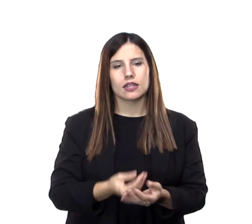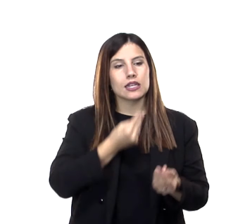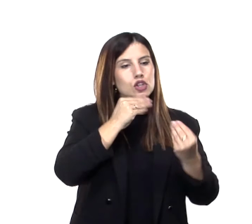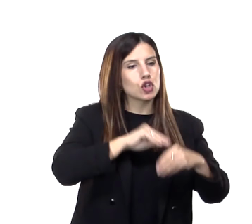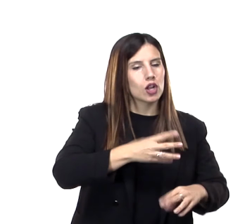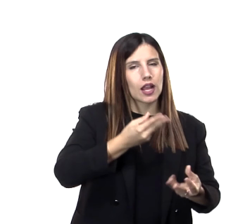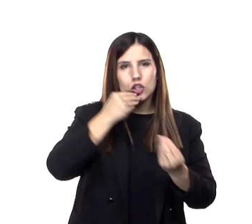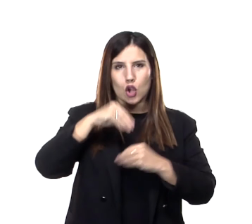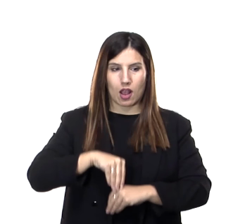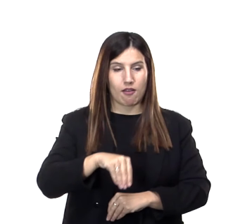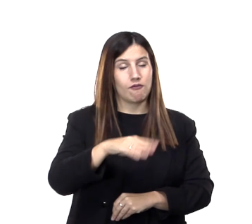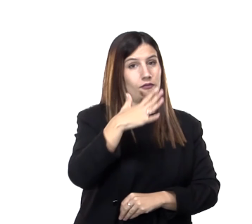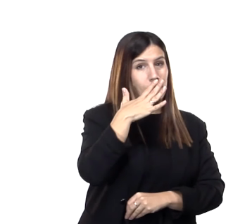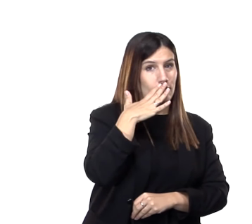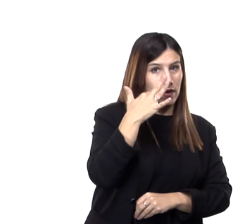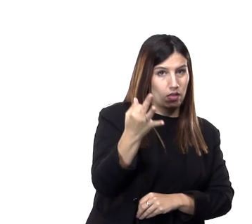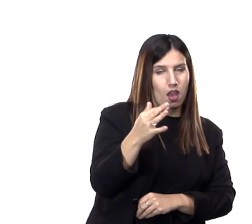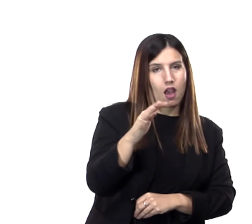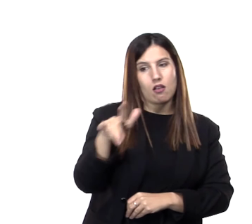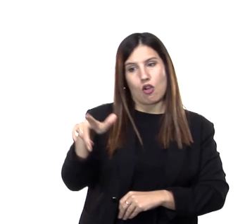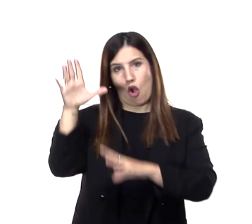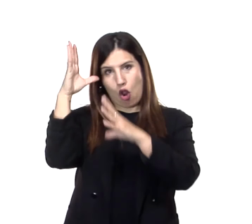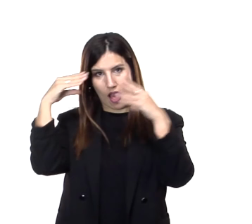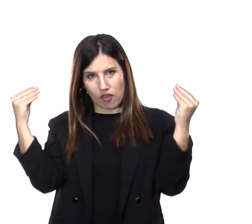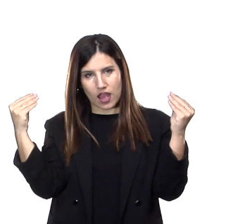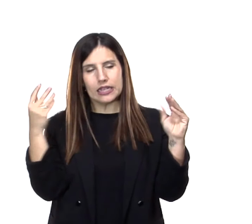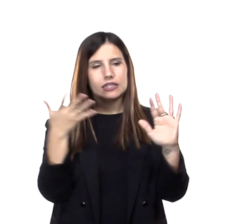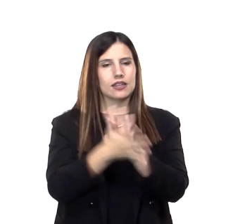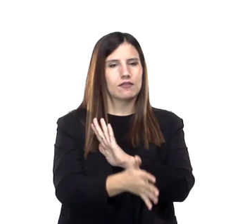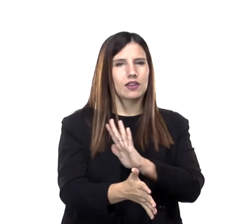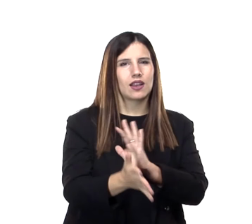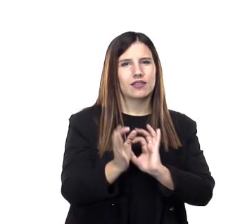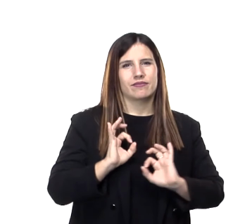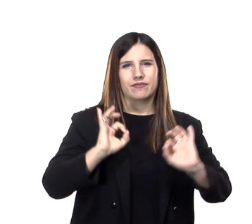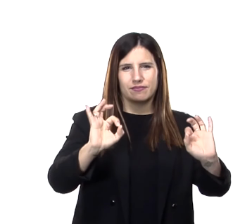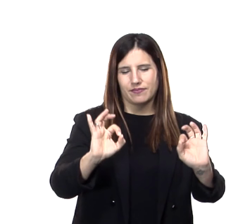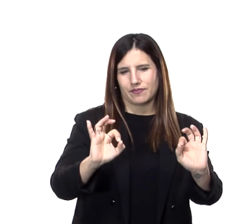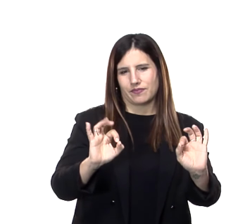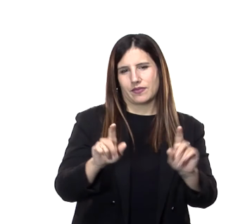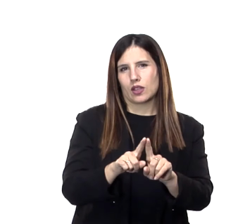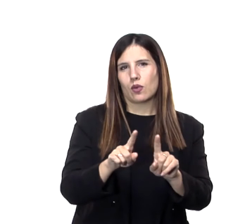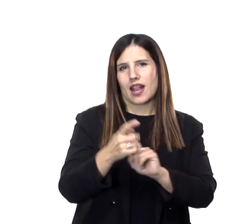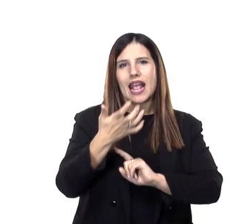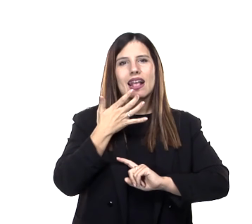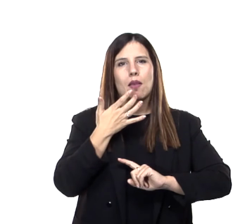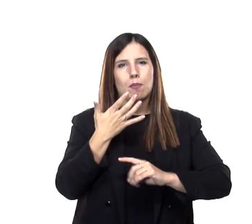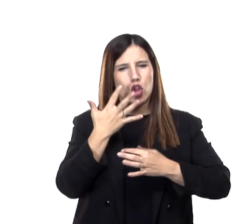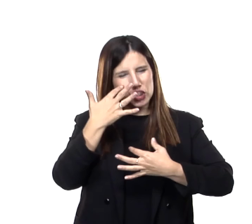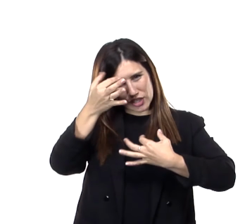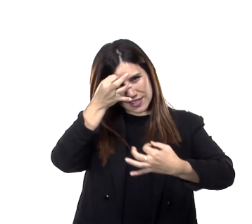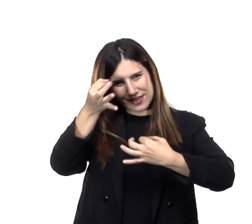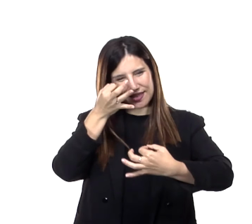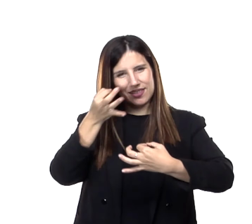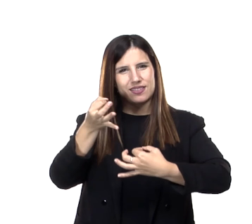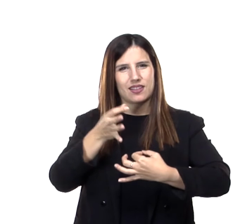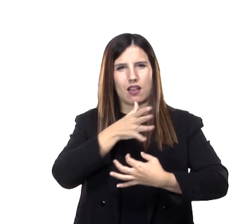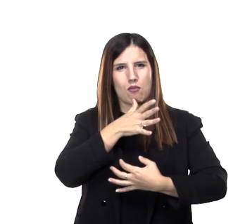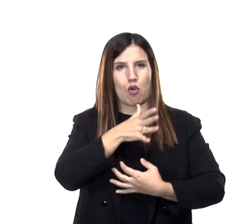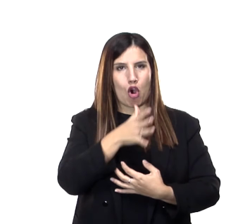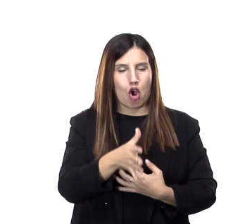holanda que son como ejemplos más particulares de esto más general de que el país que tenía menos datos